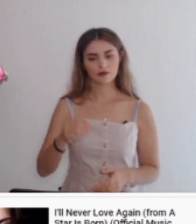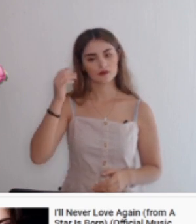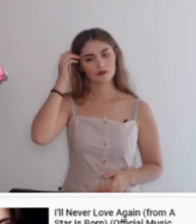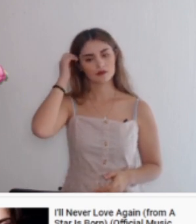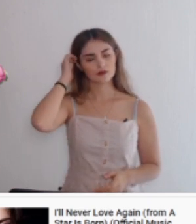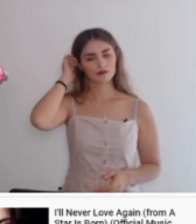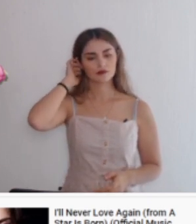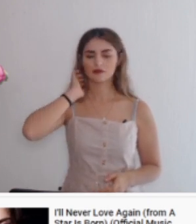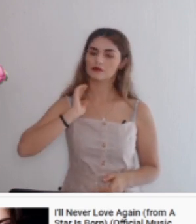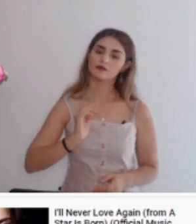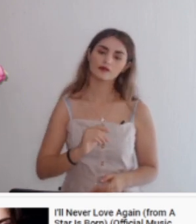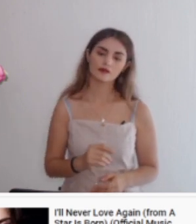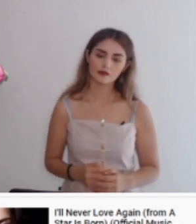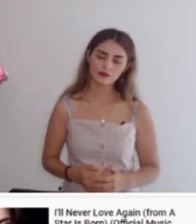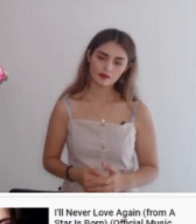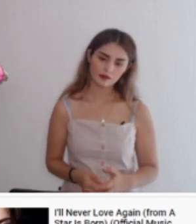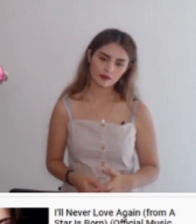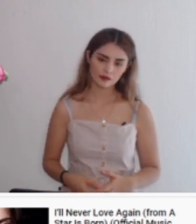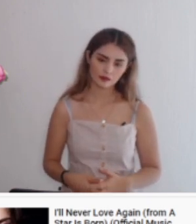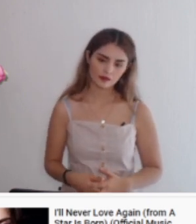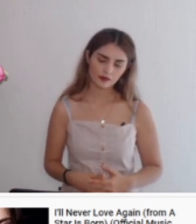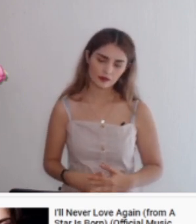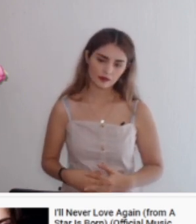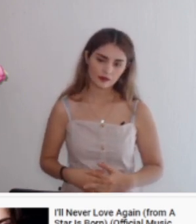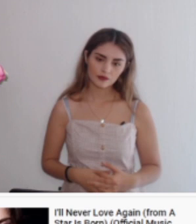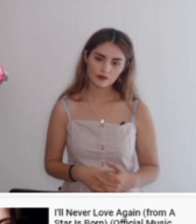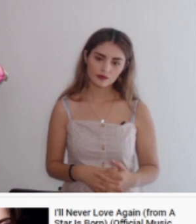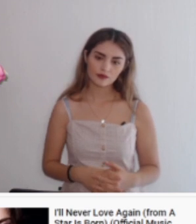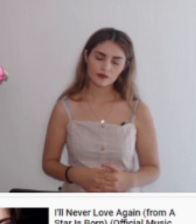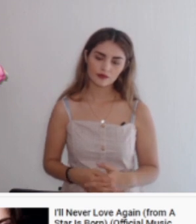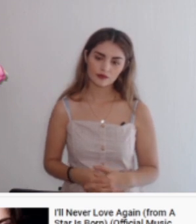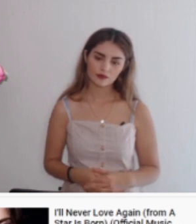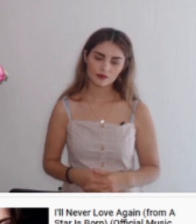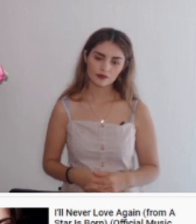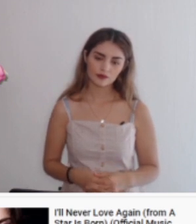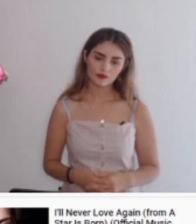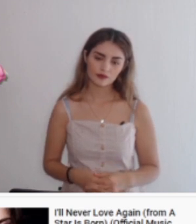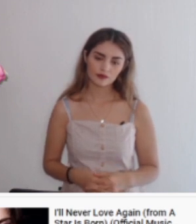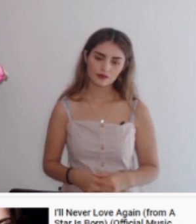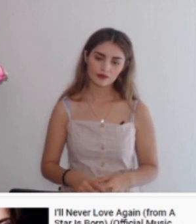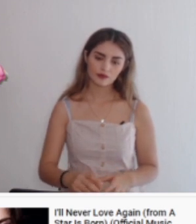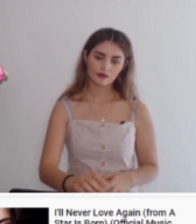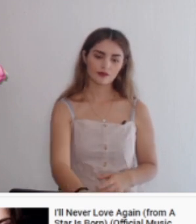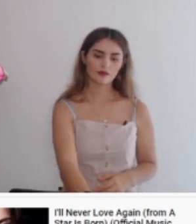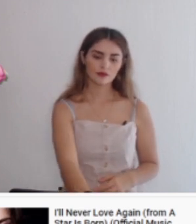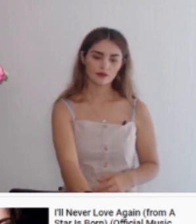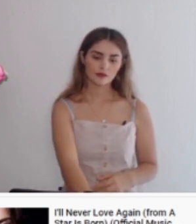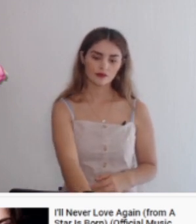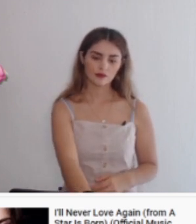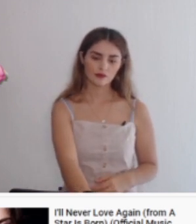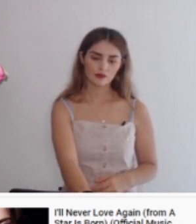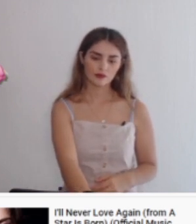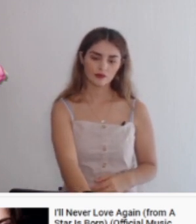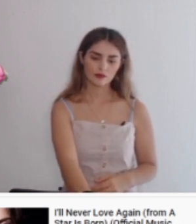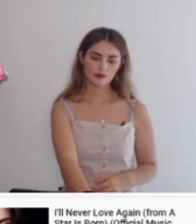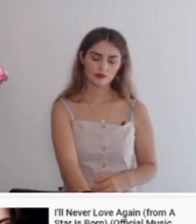padre en una primera generación de comunicadores, todo lo hemos enfrentado y hemos salido de